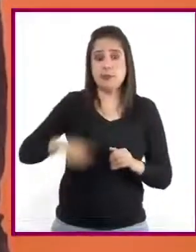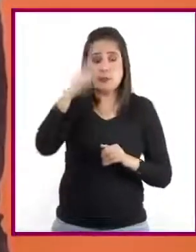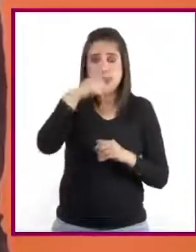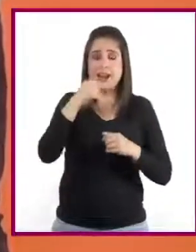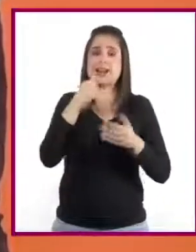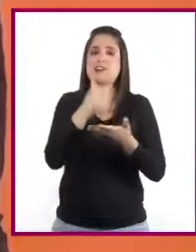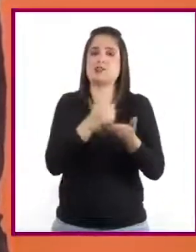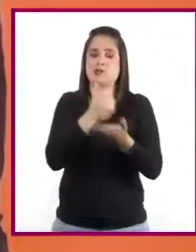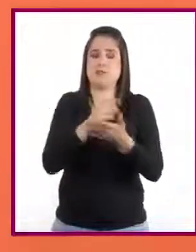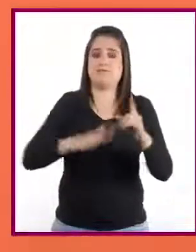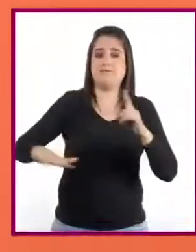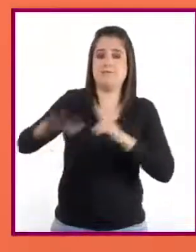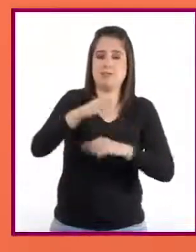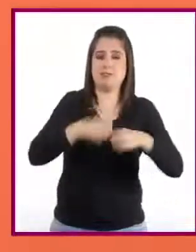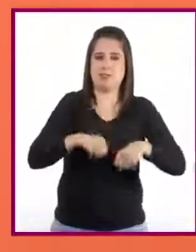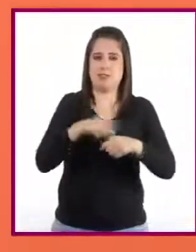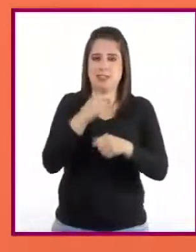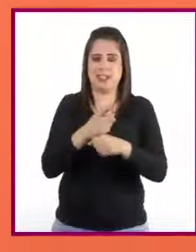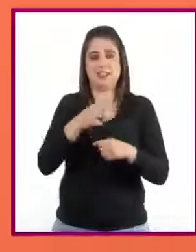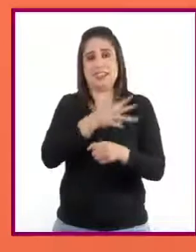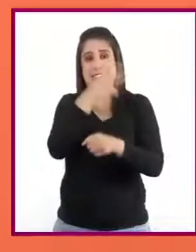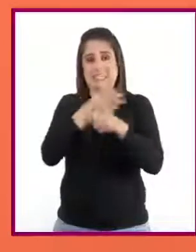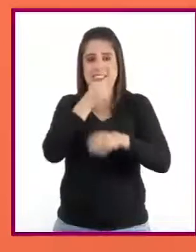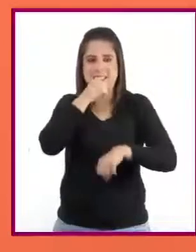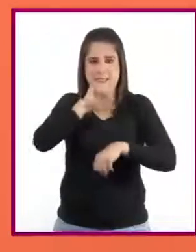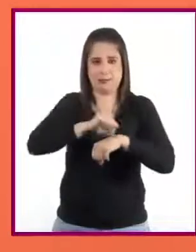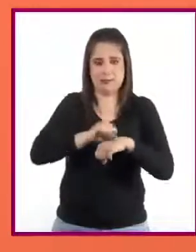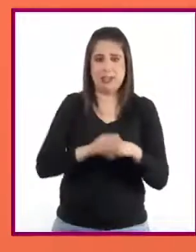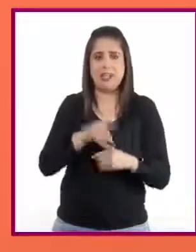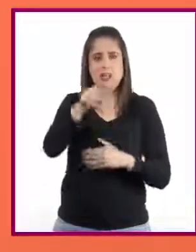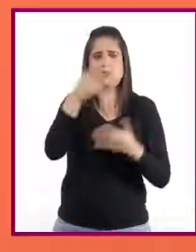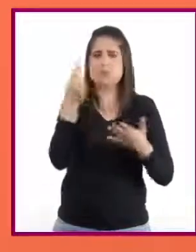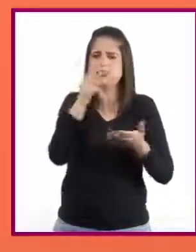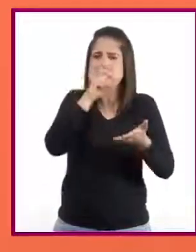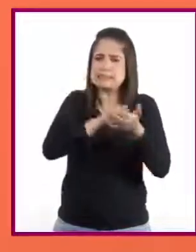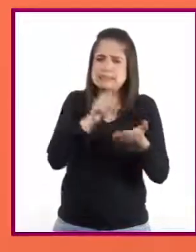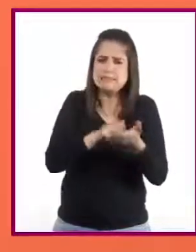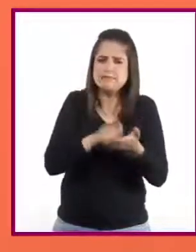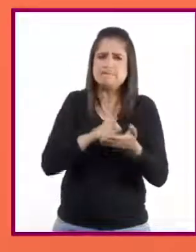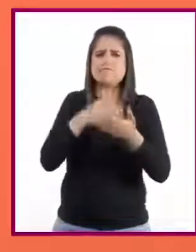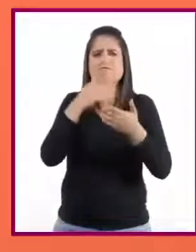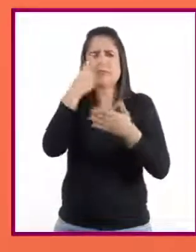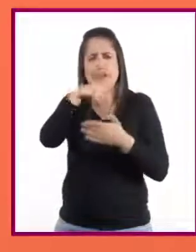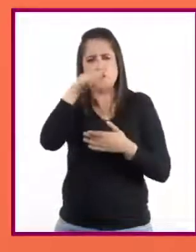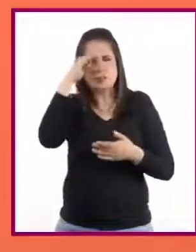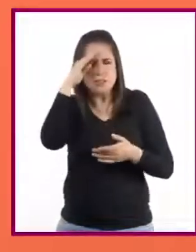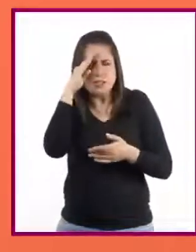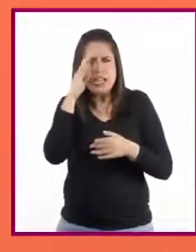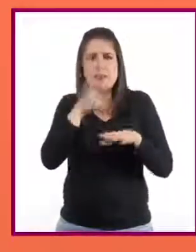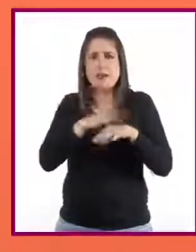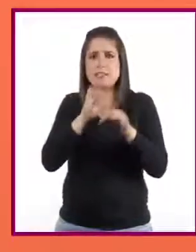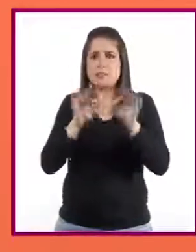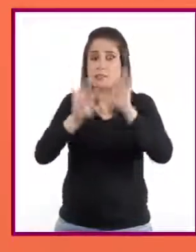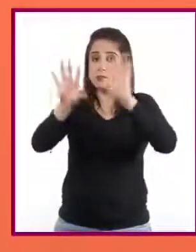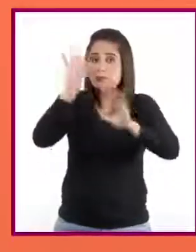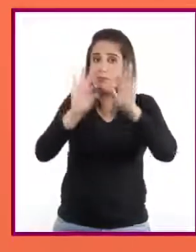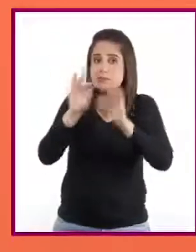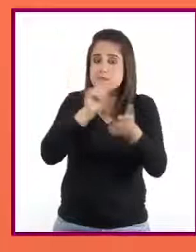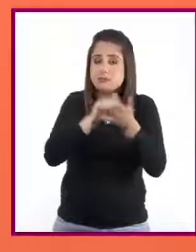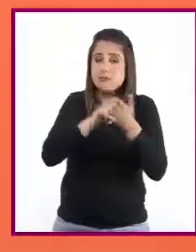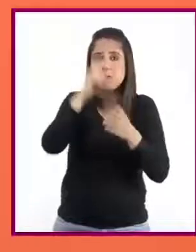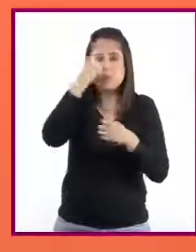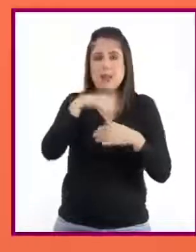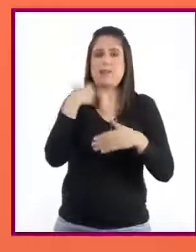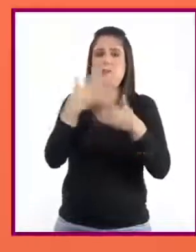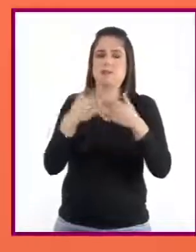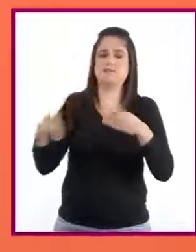Sociedad Tercer Grado. Tengan lo necesario para anotar las ideas principales, reflexiones y actividades para